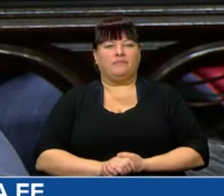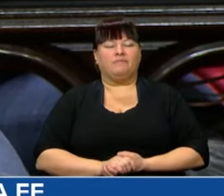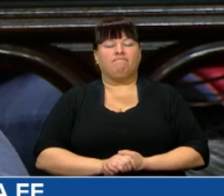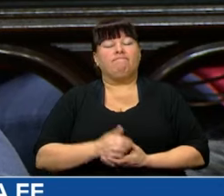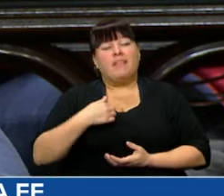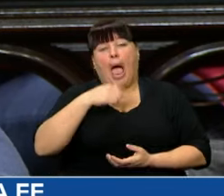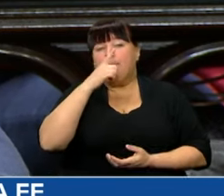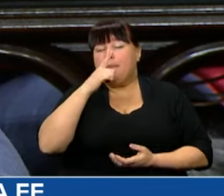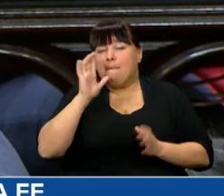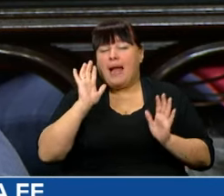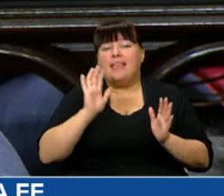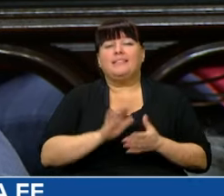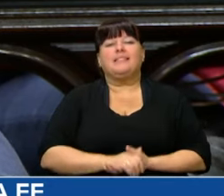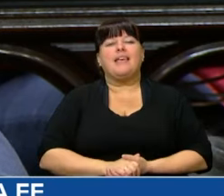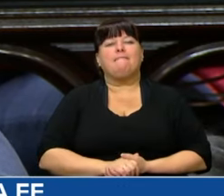Y me parece que